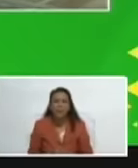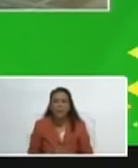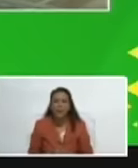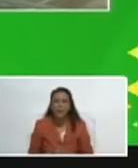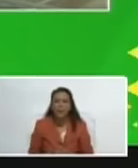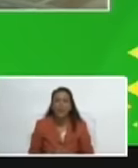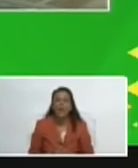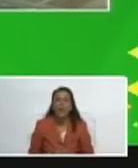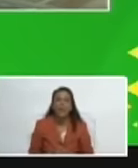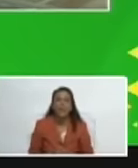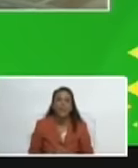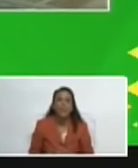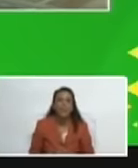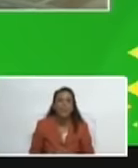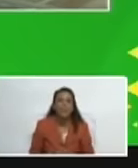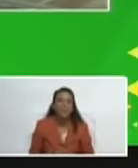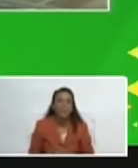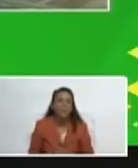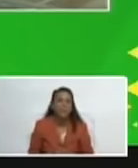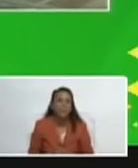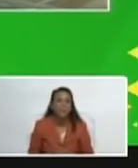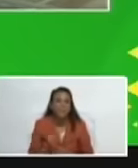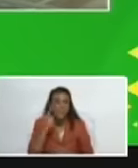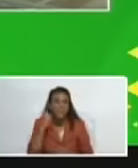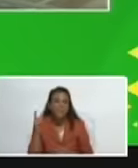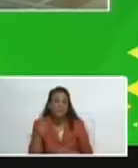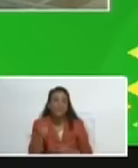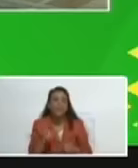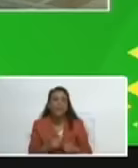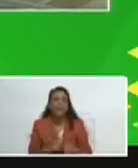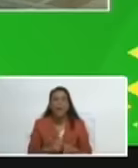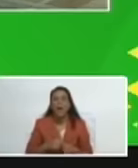En especial a Jen Yong Chi.